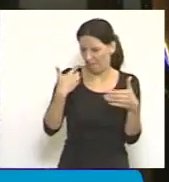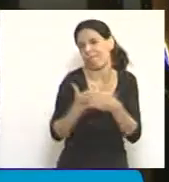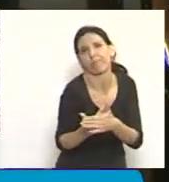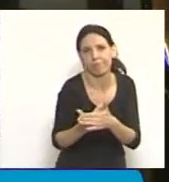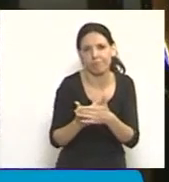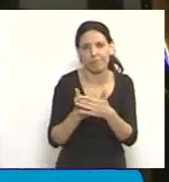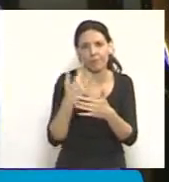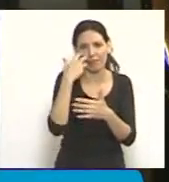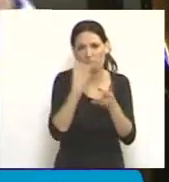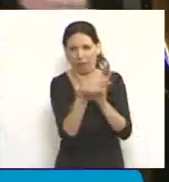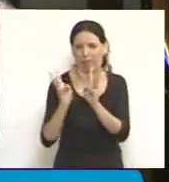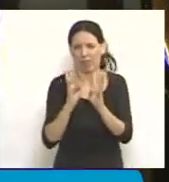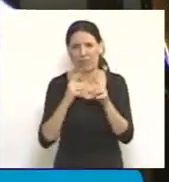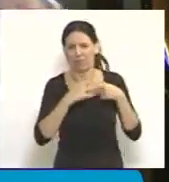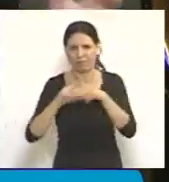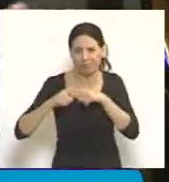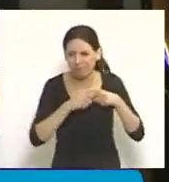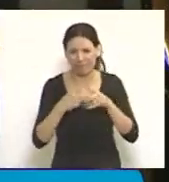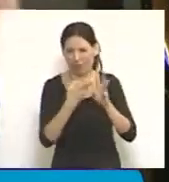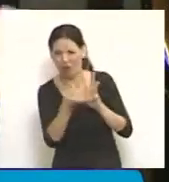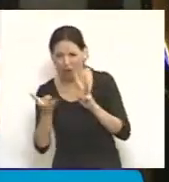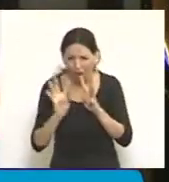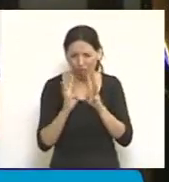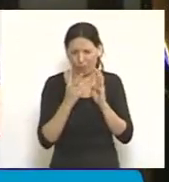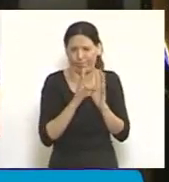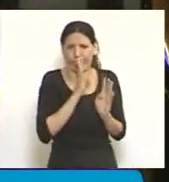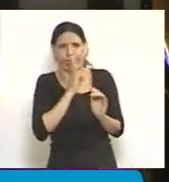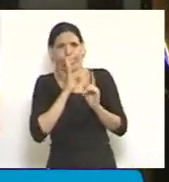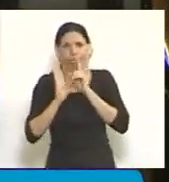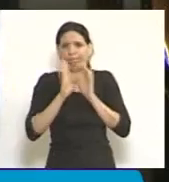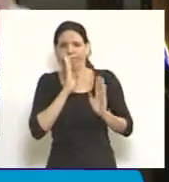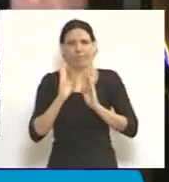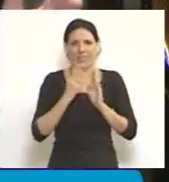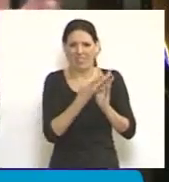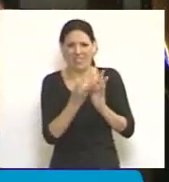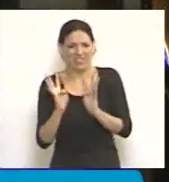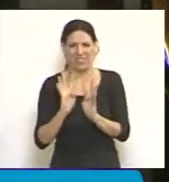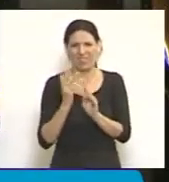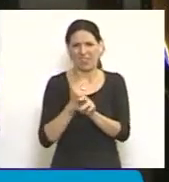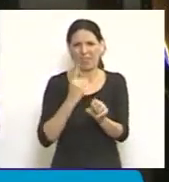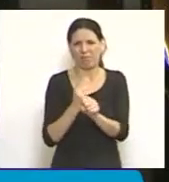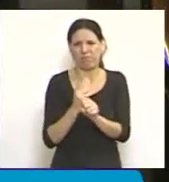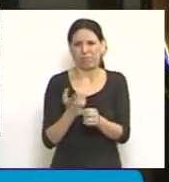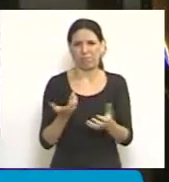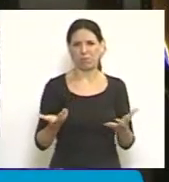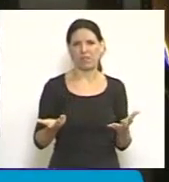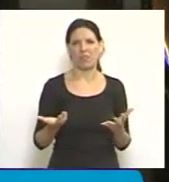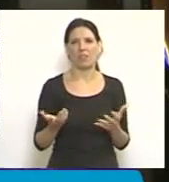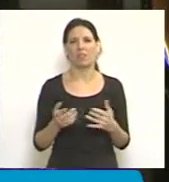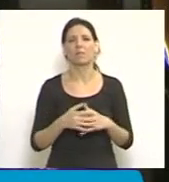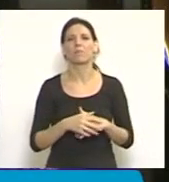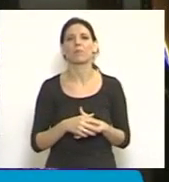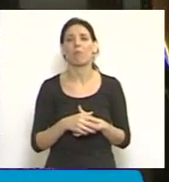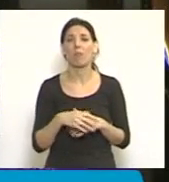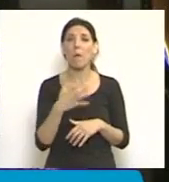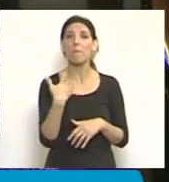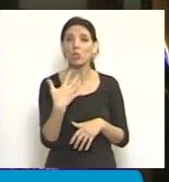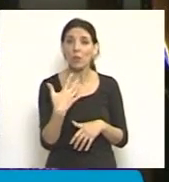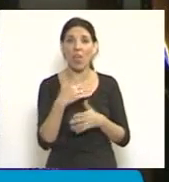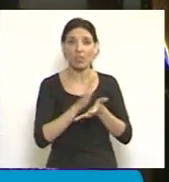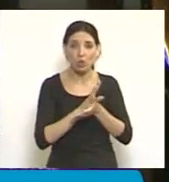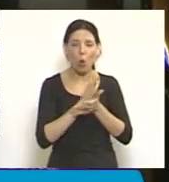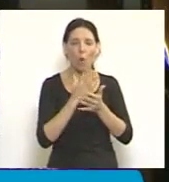atendidas, entre otras cosas por la velocidad con que todos estos proyectos los tratamos. Plenario de comisiones el jueves de la